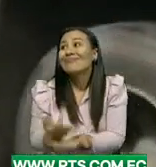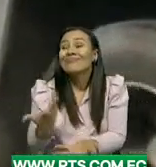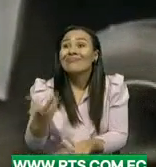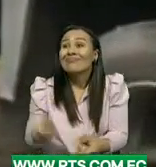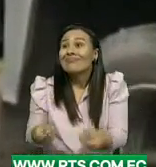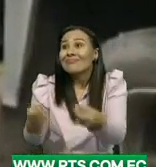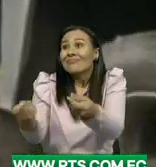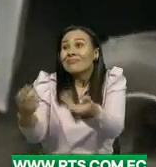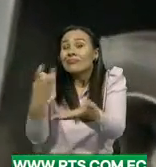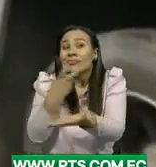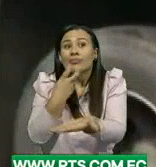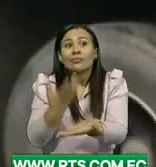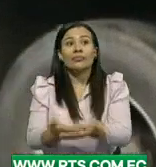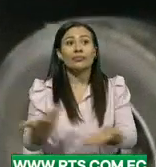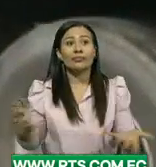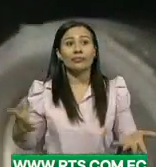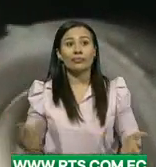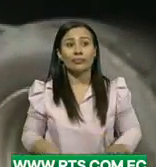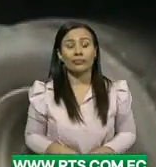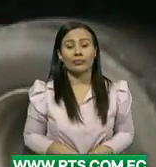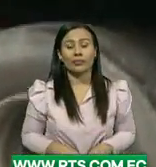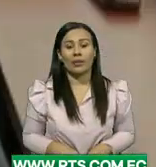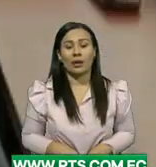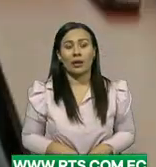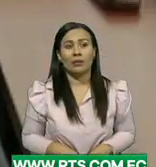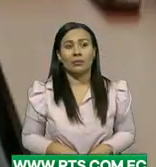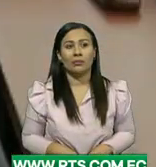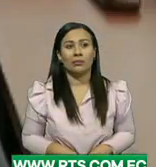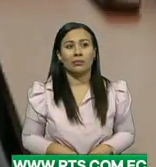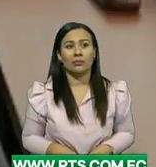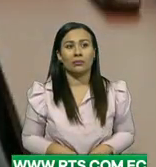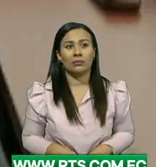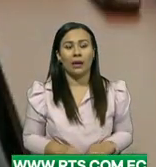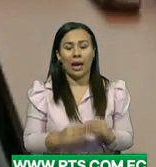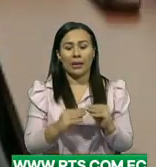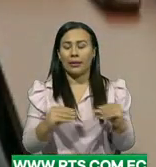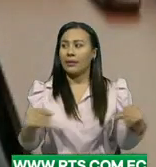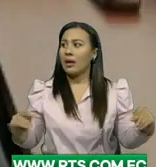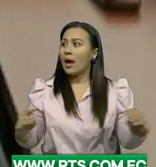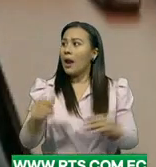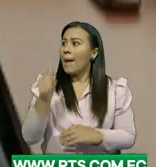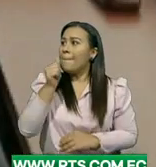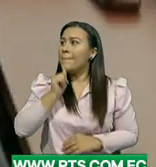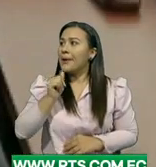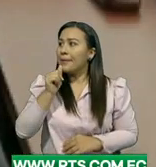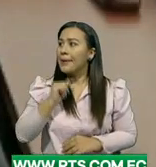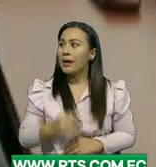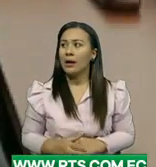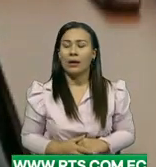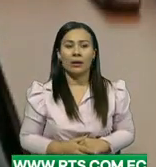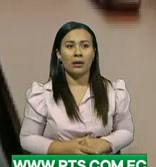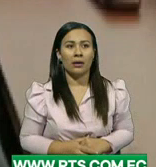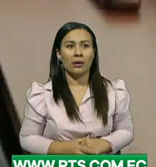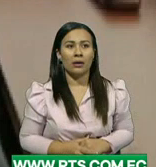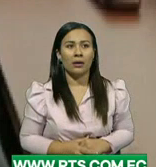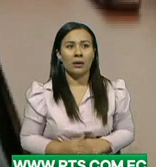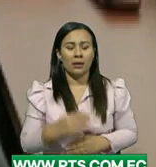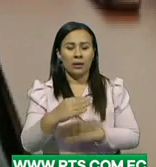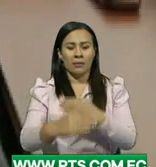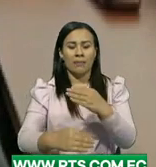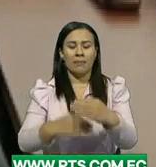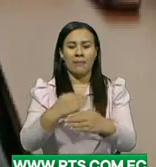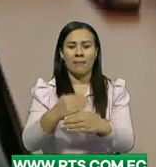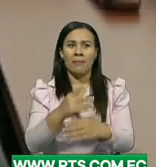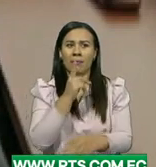que habilite u autorice su legal procedencia. En un terreno privado, lo cual estaba forrado con sarán,